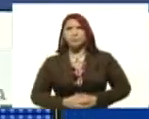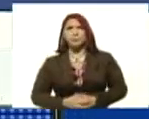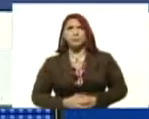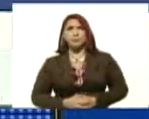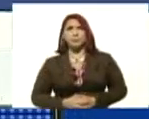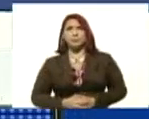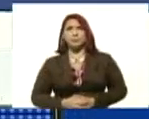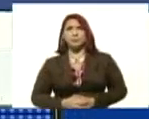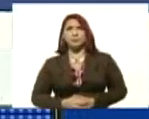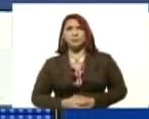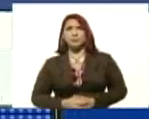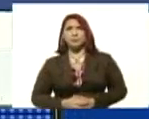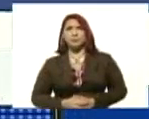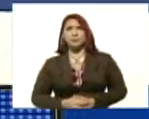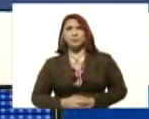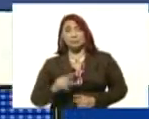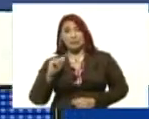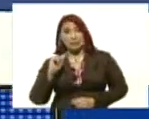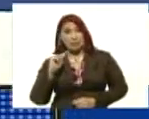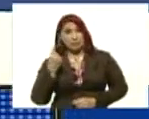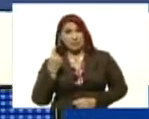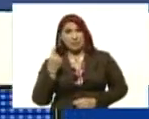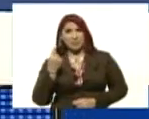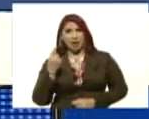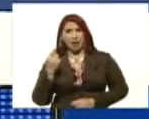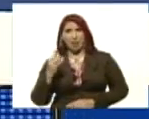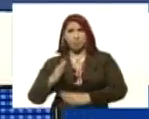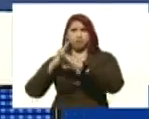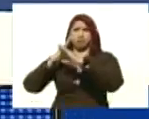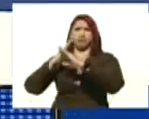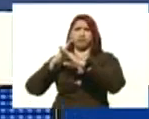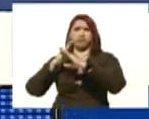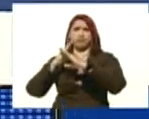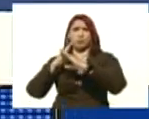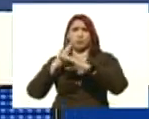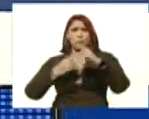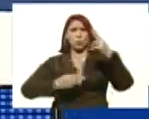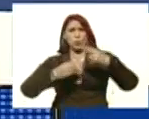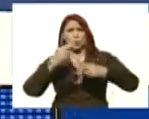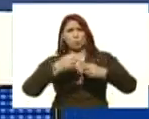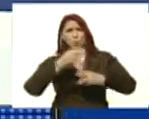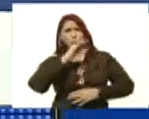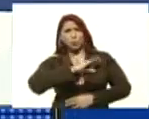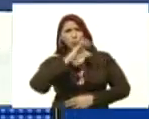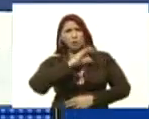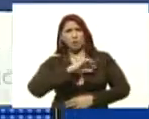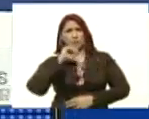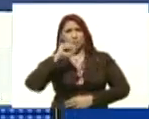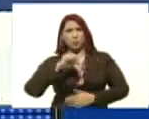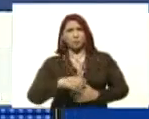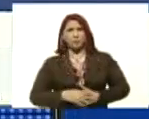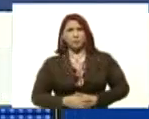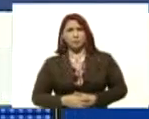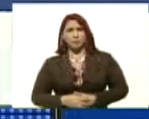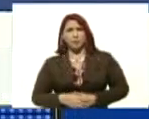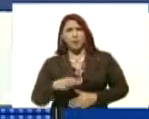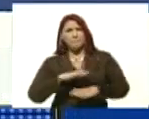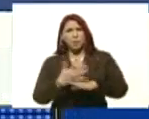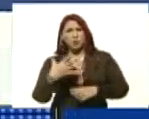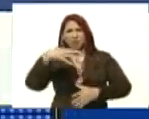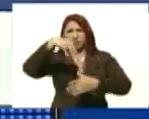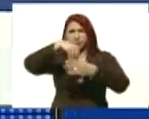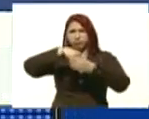es el principal obstáculo de la construcción del socialismo, porque se mete en la mente